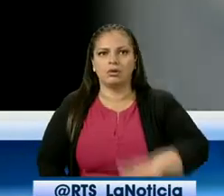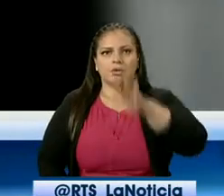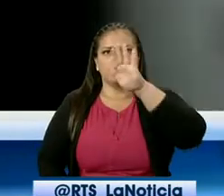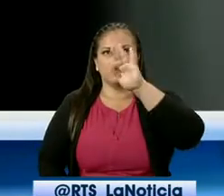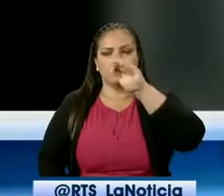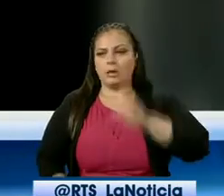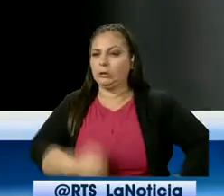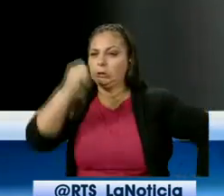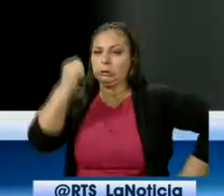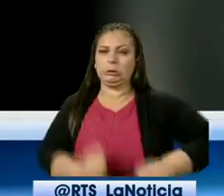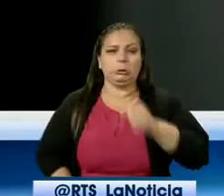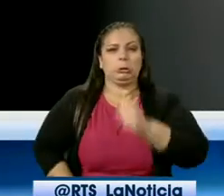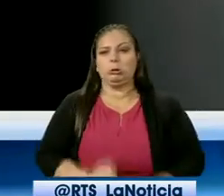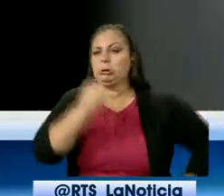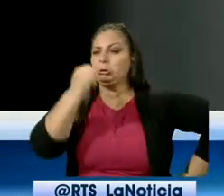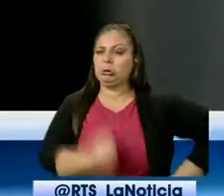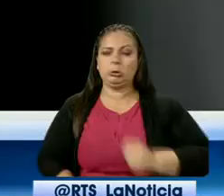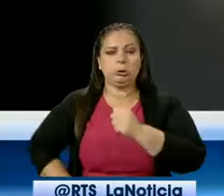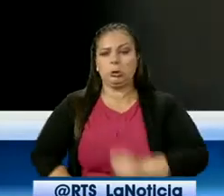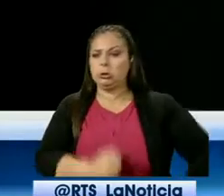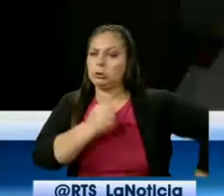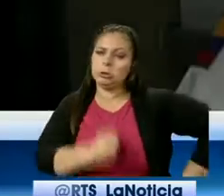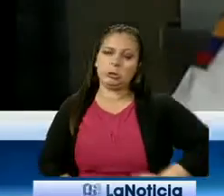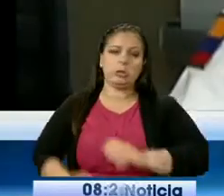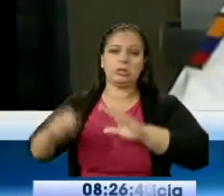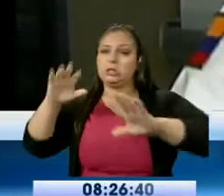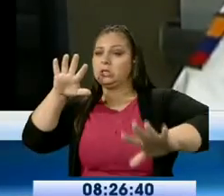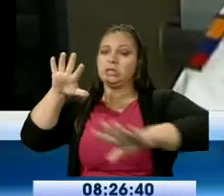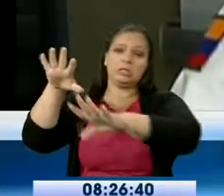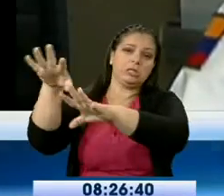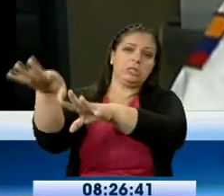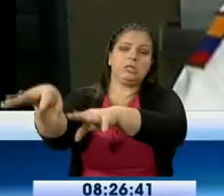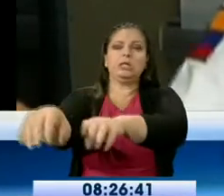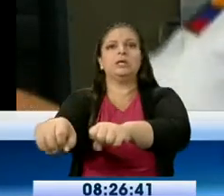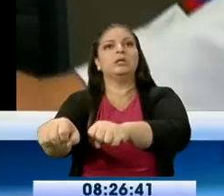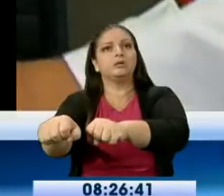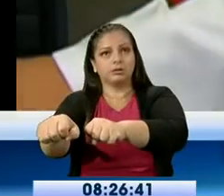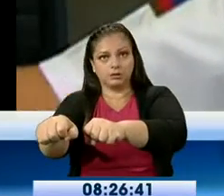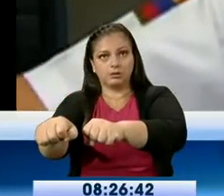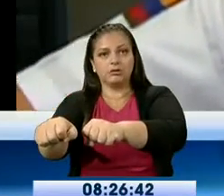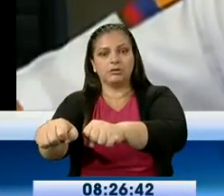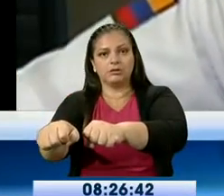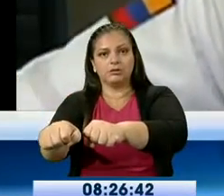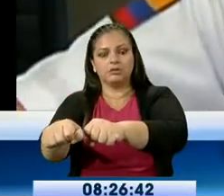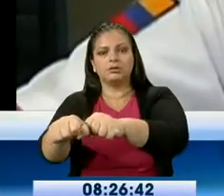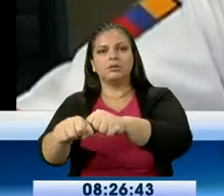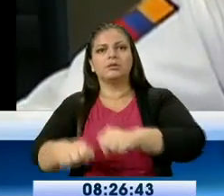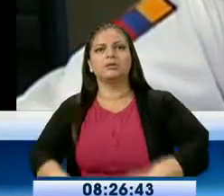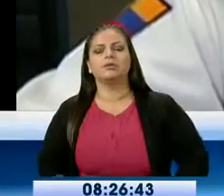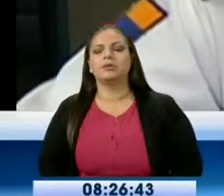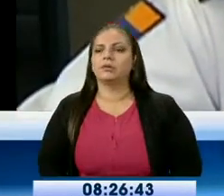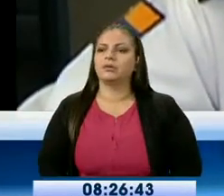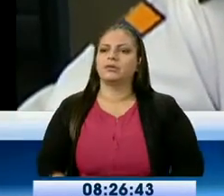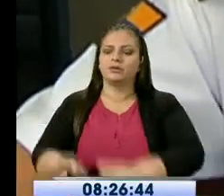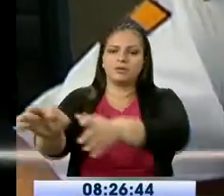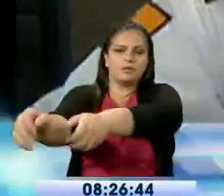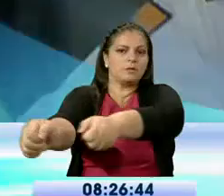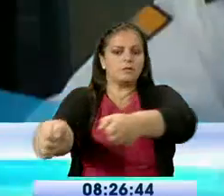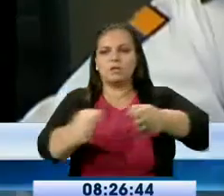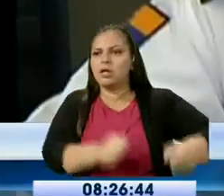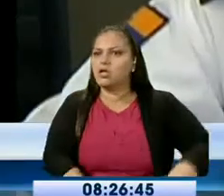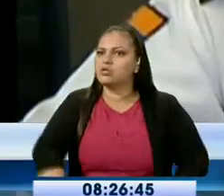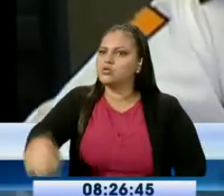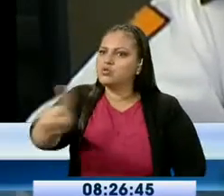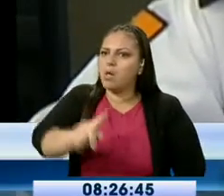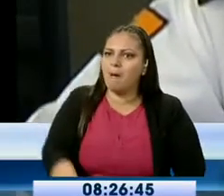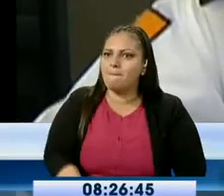del terminal terrestre, pues, y el compañero procede a seguirlo. A unos cuantos metros del lugar donde se dio el hecho, en